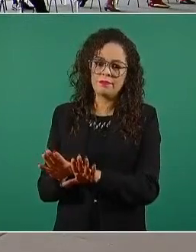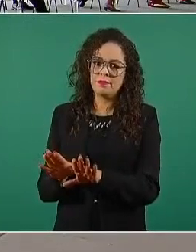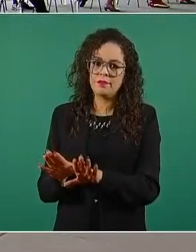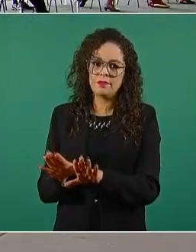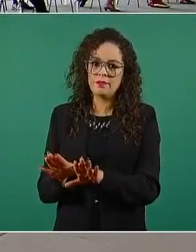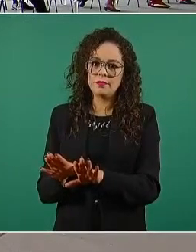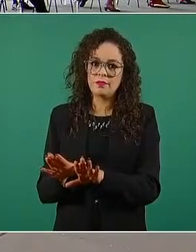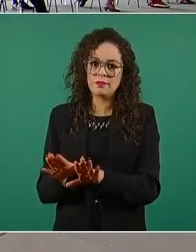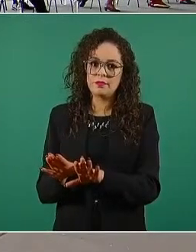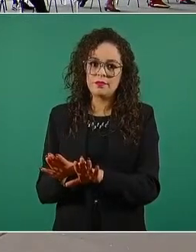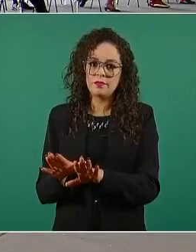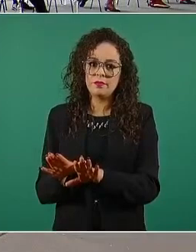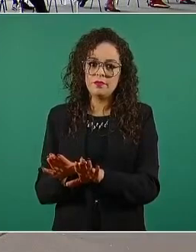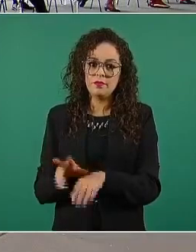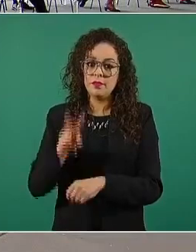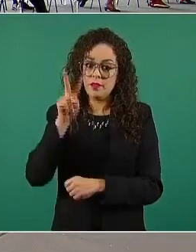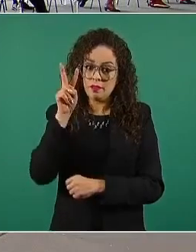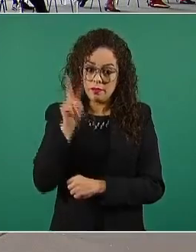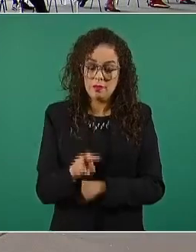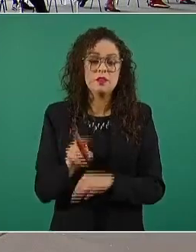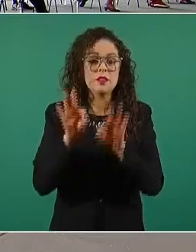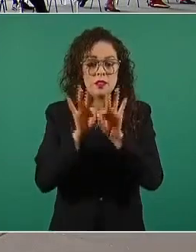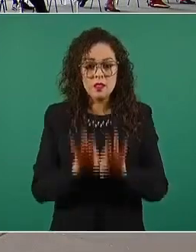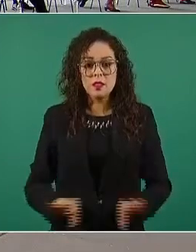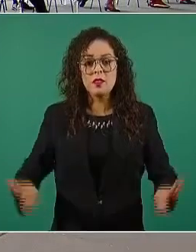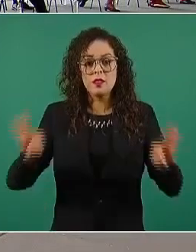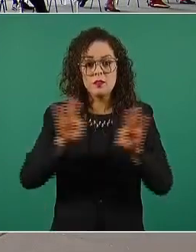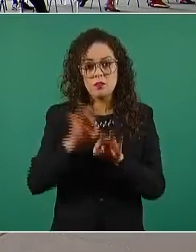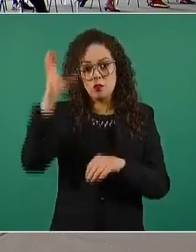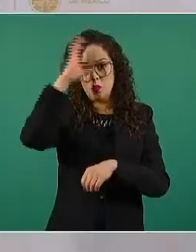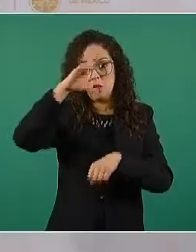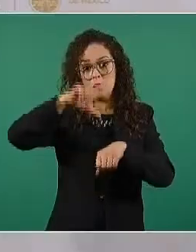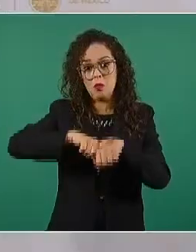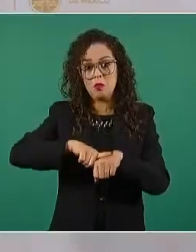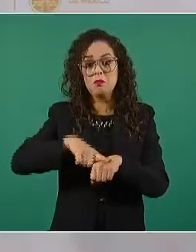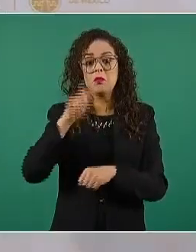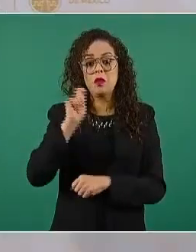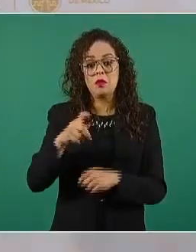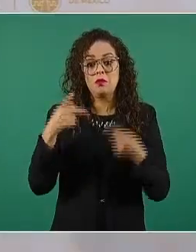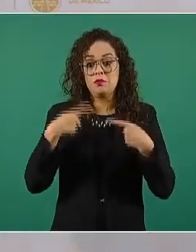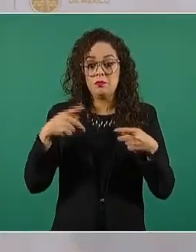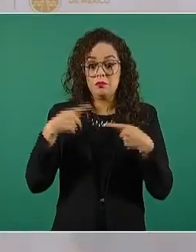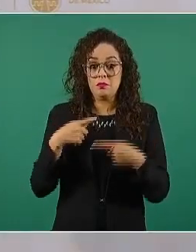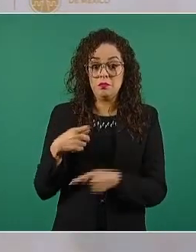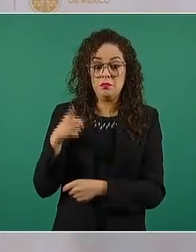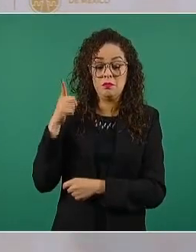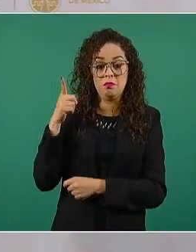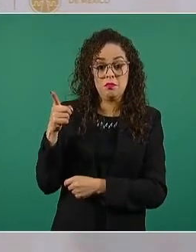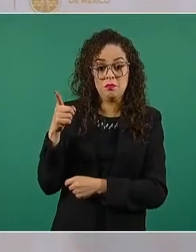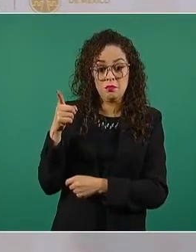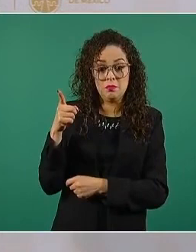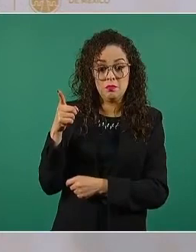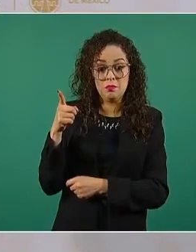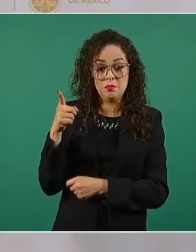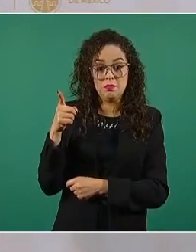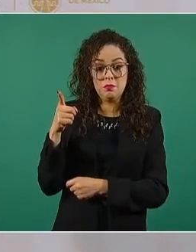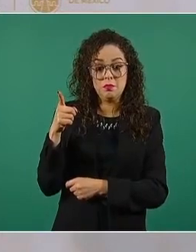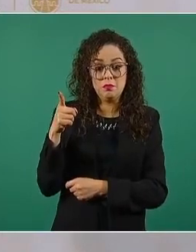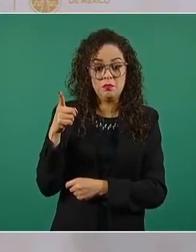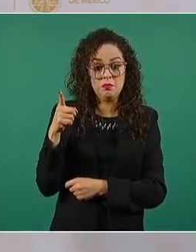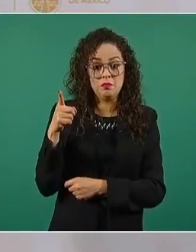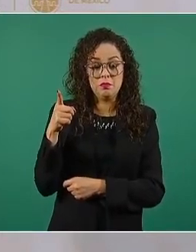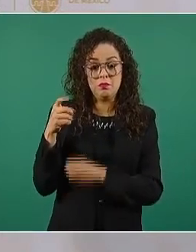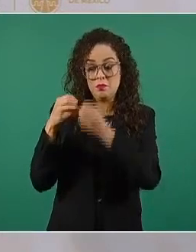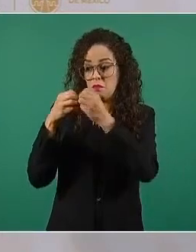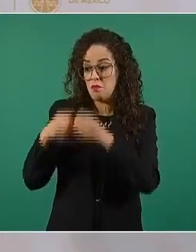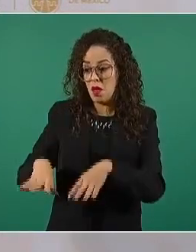grandeza cultural de los vencidos. La idea dominante por mucho